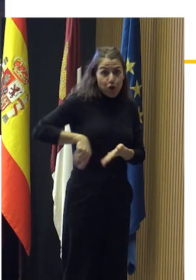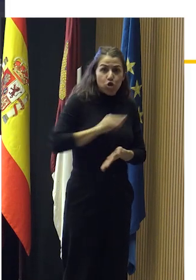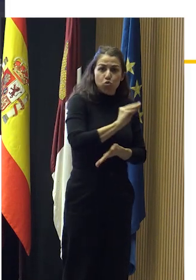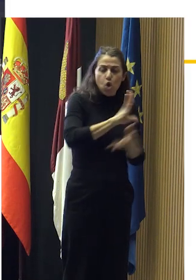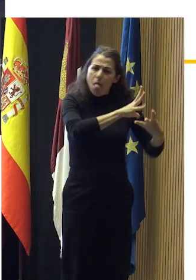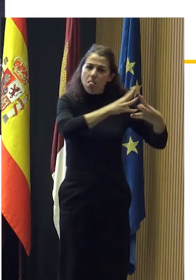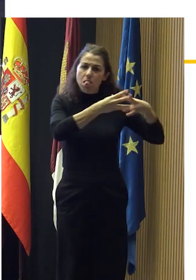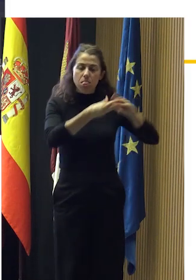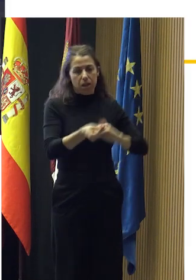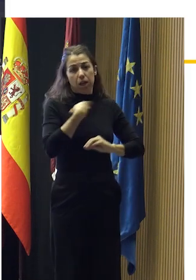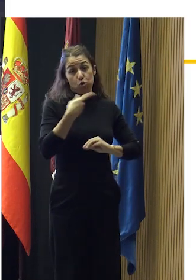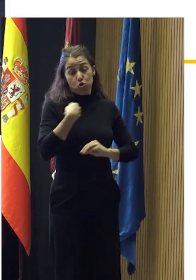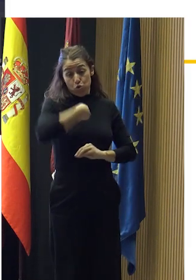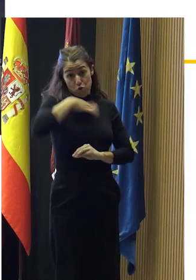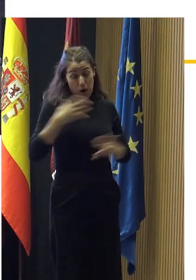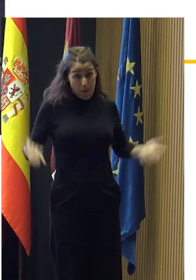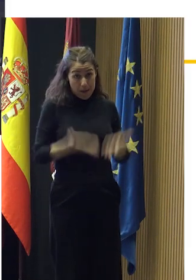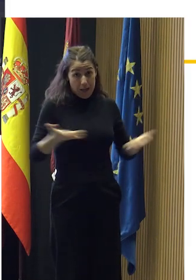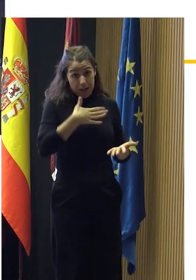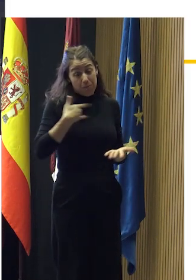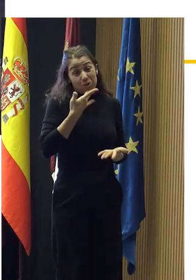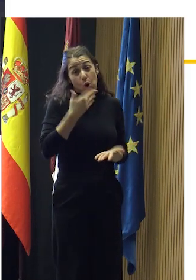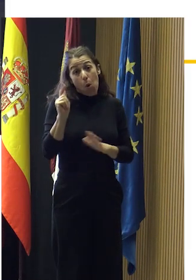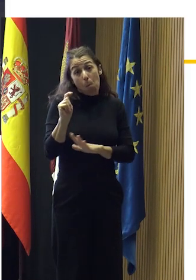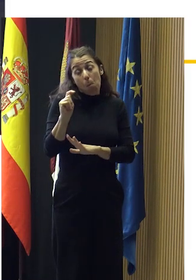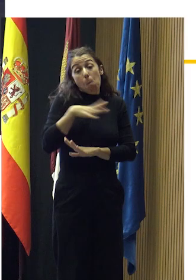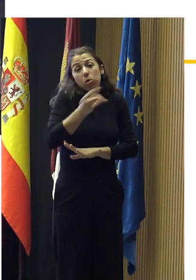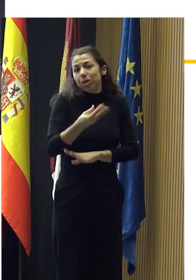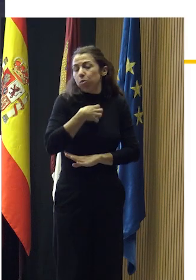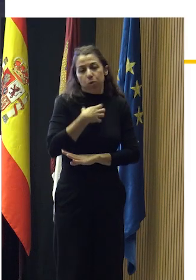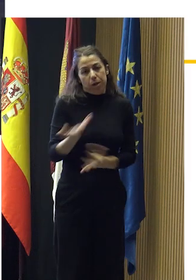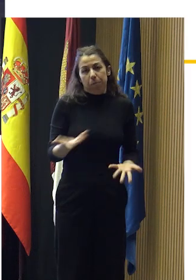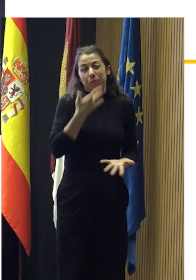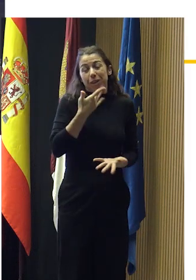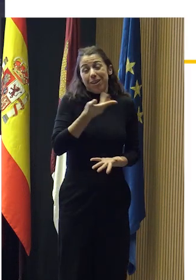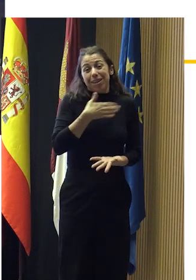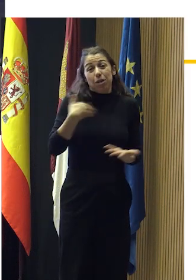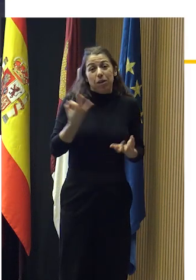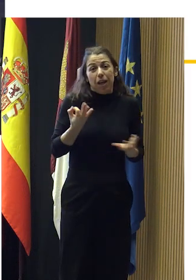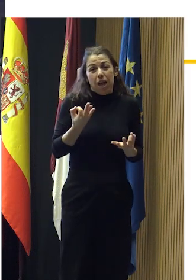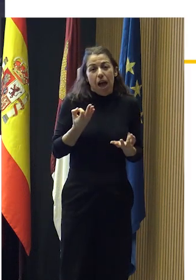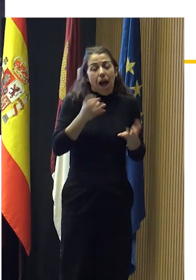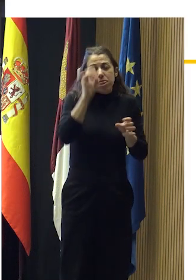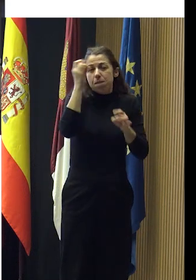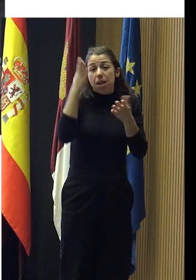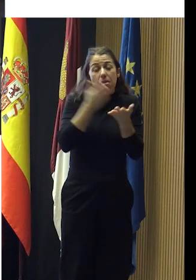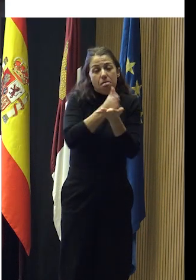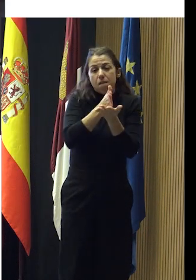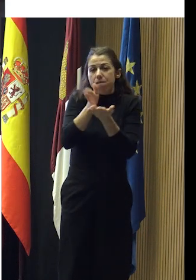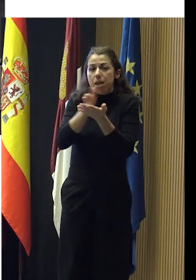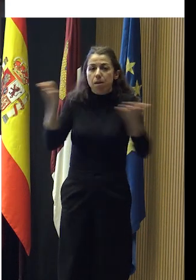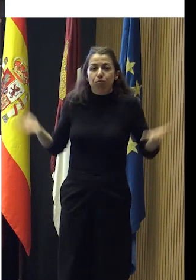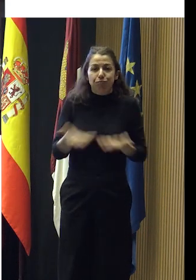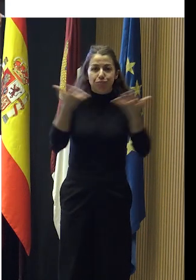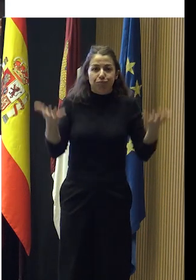se adapten a eso que queremos promover. Si no, no sería posible. Y con ello, pues lo que queremos hacer es promover diferentes actividades.